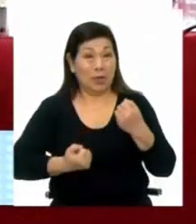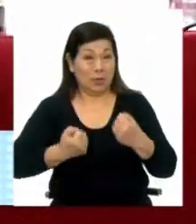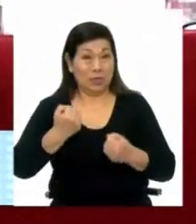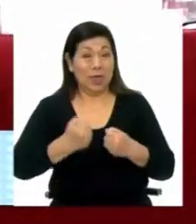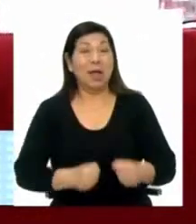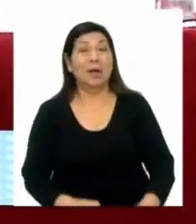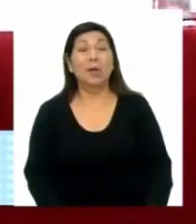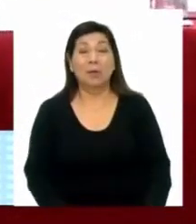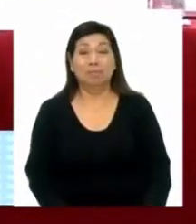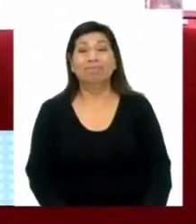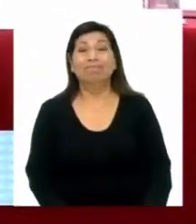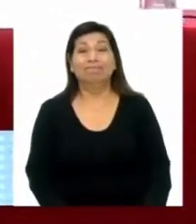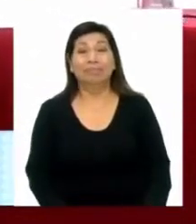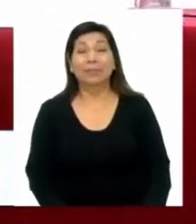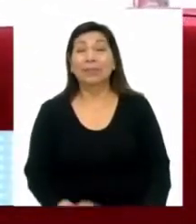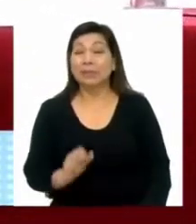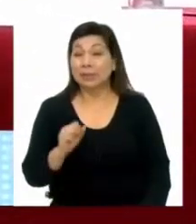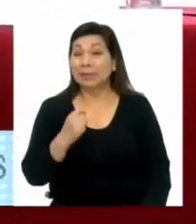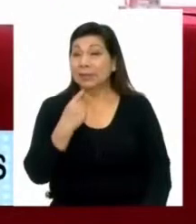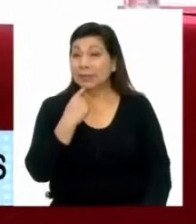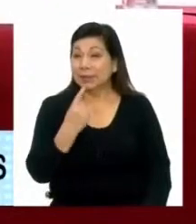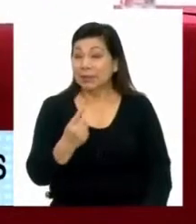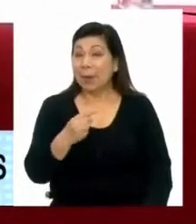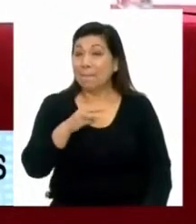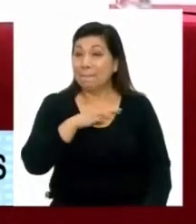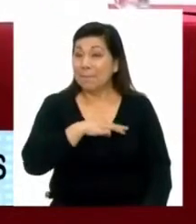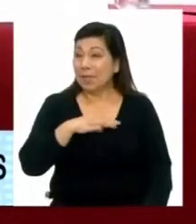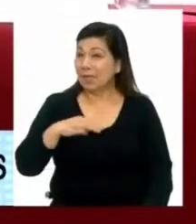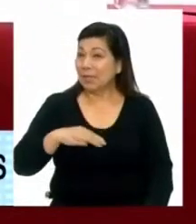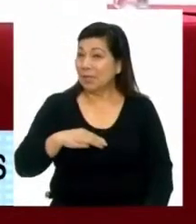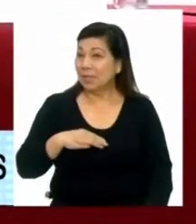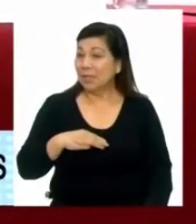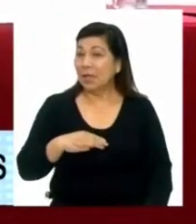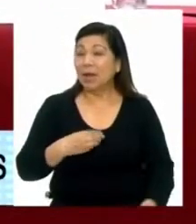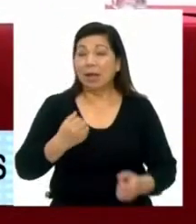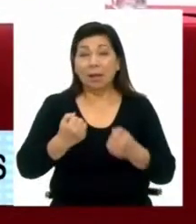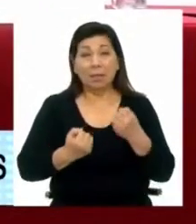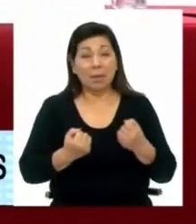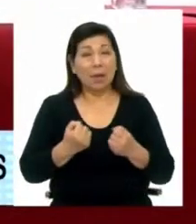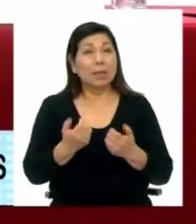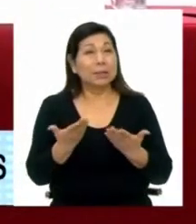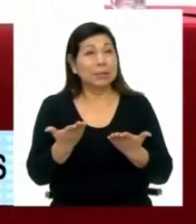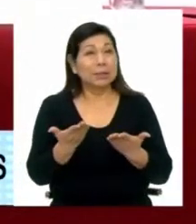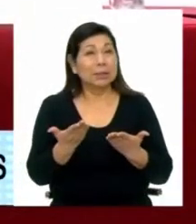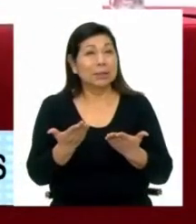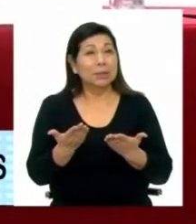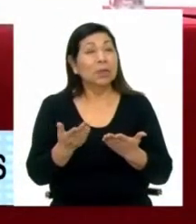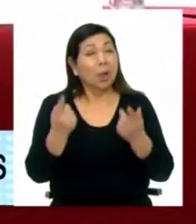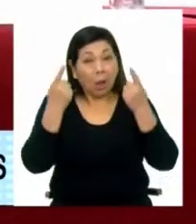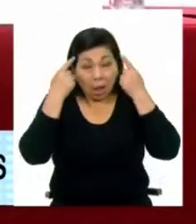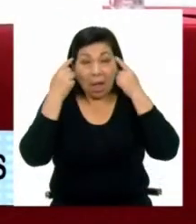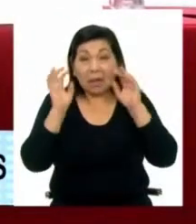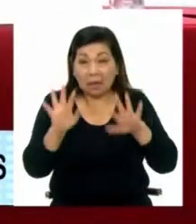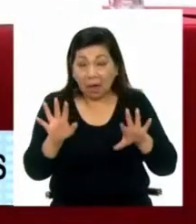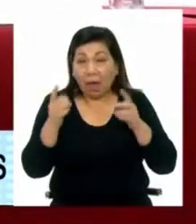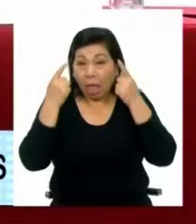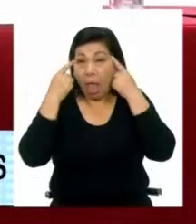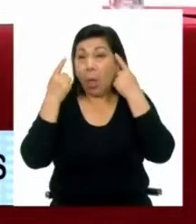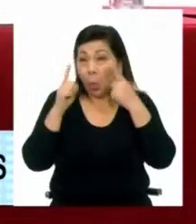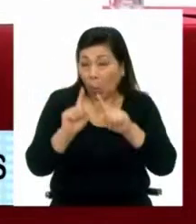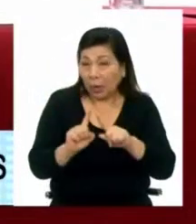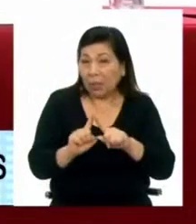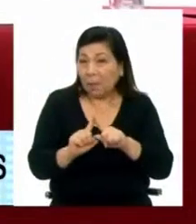transportistas. Si bien manifestó el ministro de Transporte que habían llegado a un acuerdo,